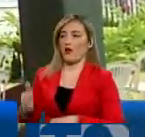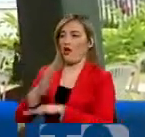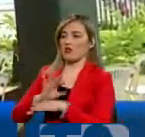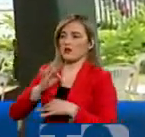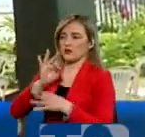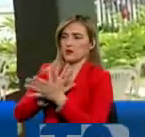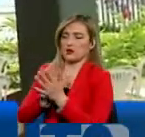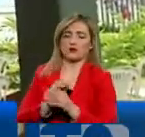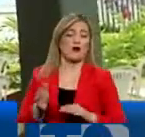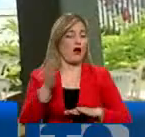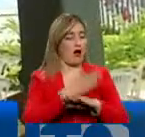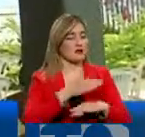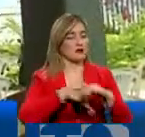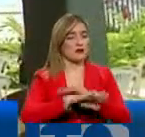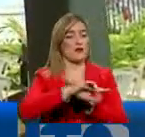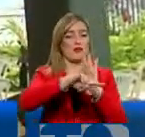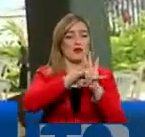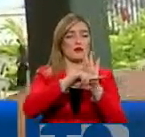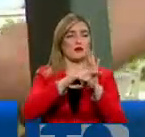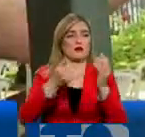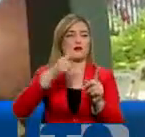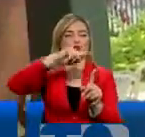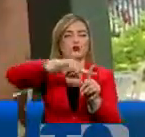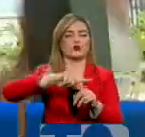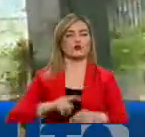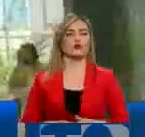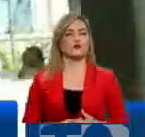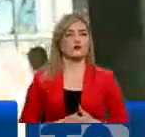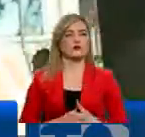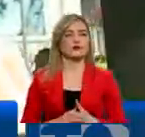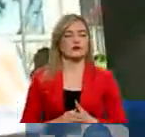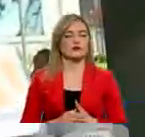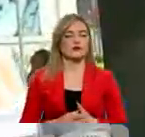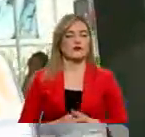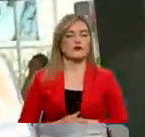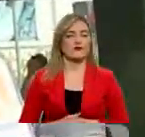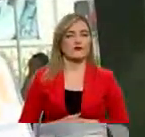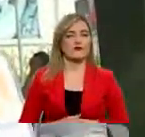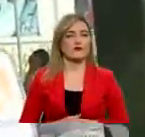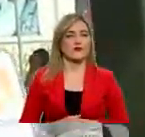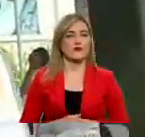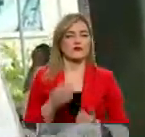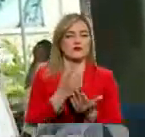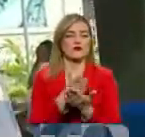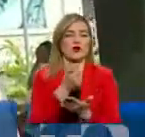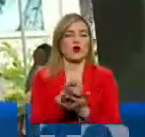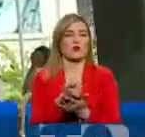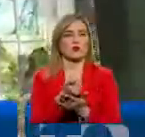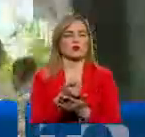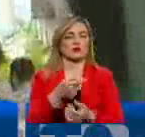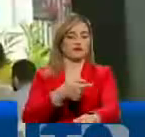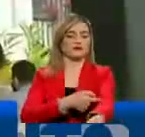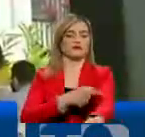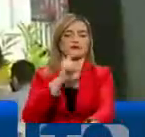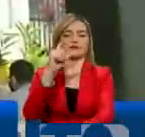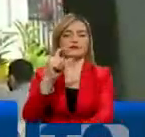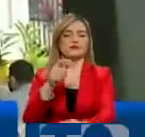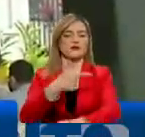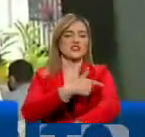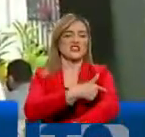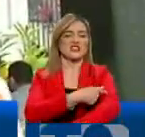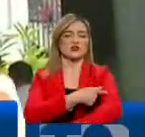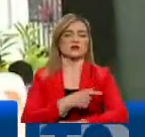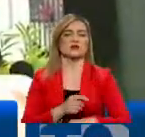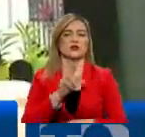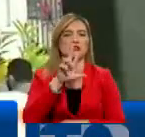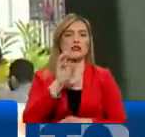prueba. Salió negativo. Y negativo. Ahora, pac, recayó. No hay nada. Aquí hay hasta que comprar esos catéteres, unas ampollas. Cada